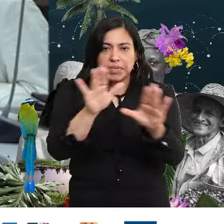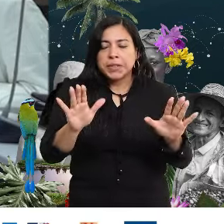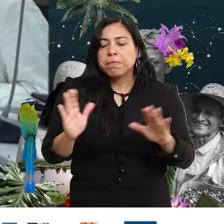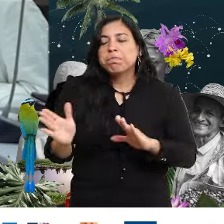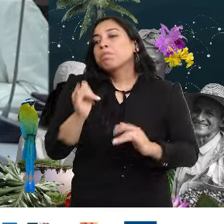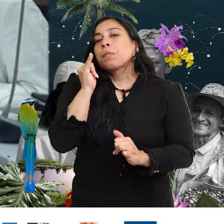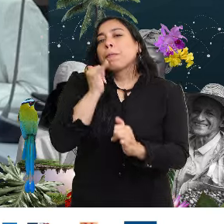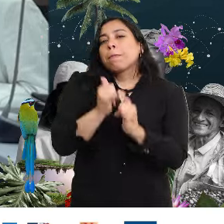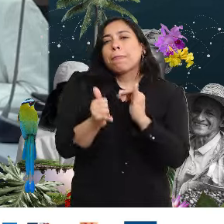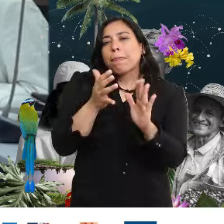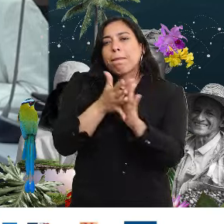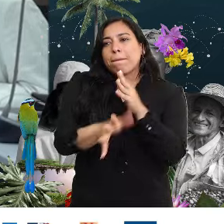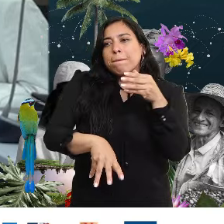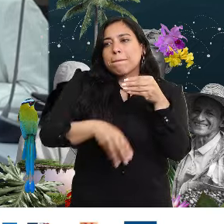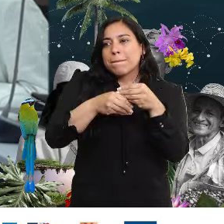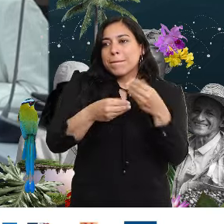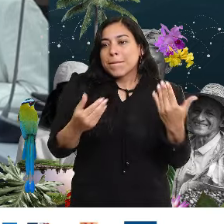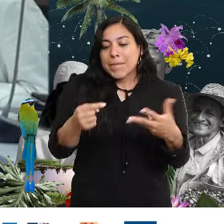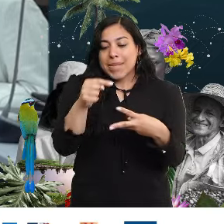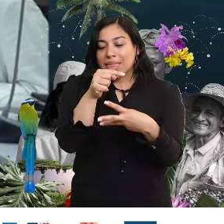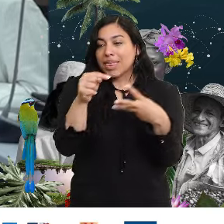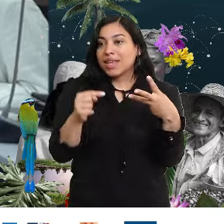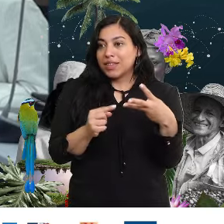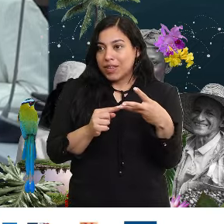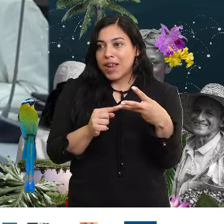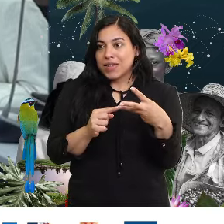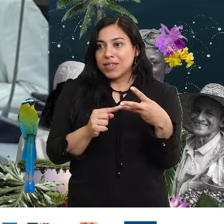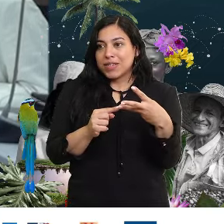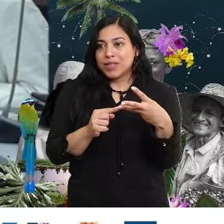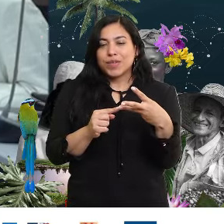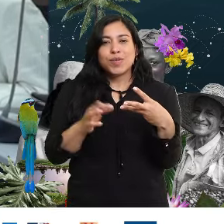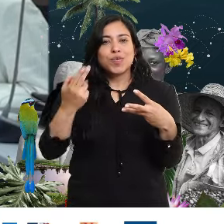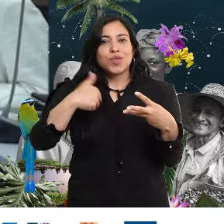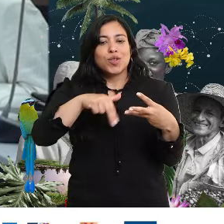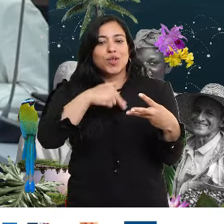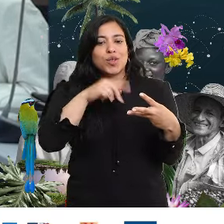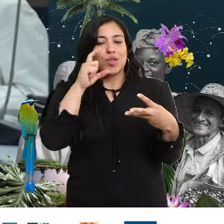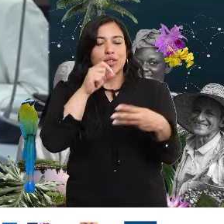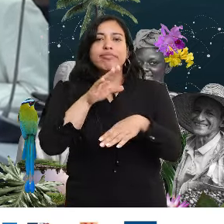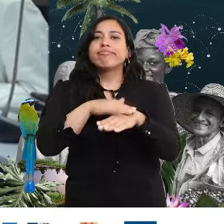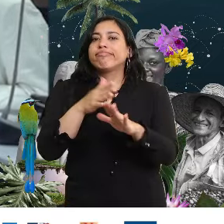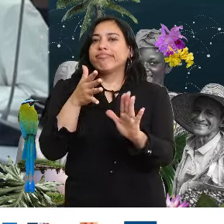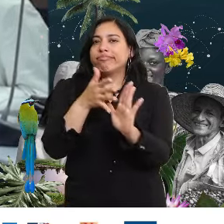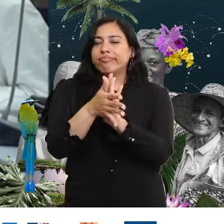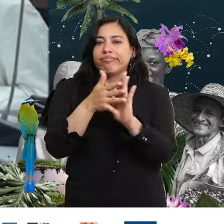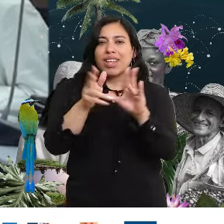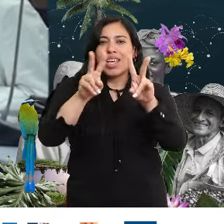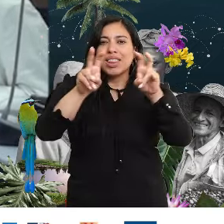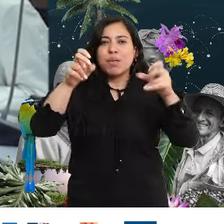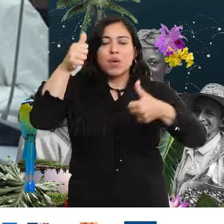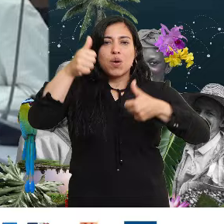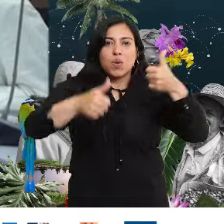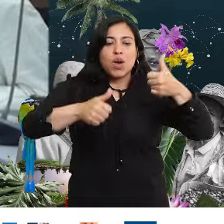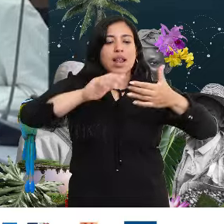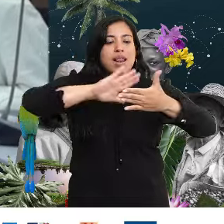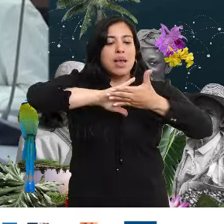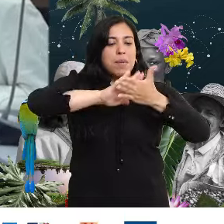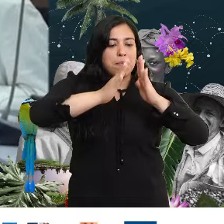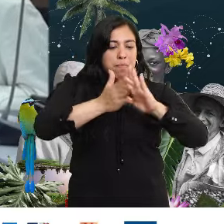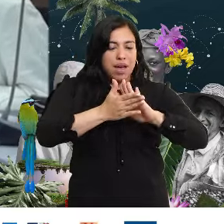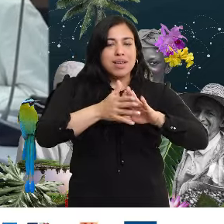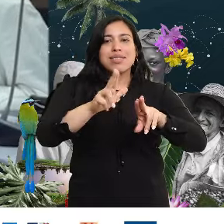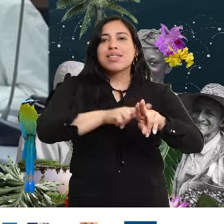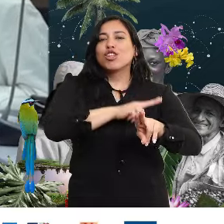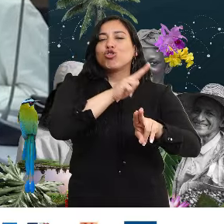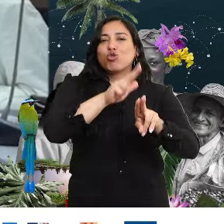finalmente, con esos tres componentes hemos hecho una declaración, la llamamos la declaración Paz con la Naturaleza, un